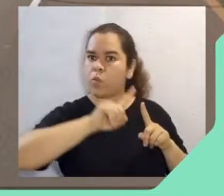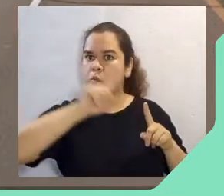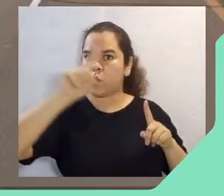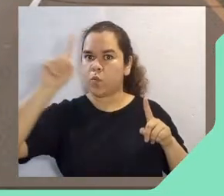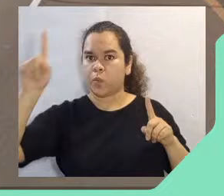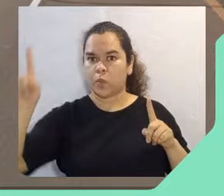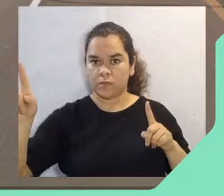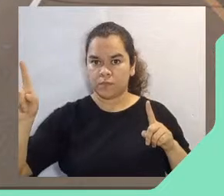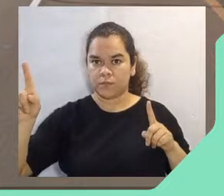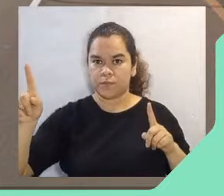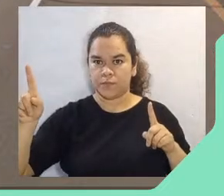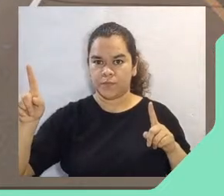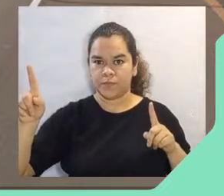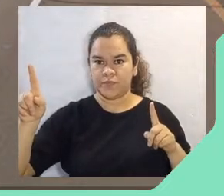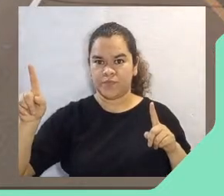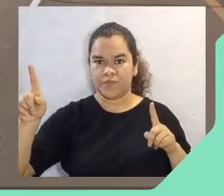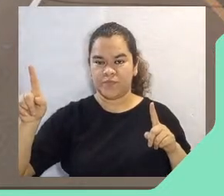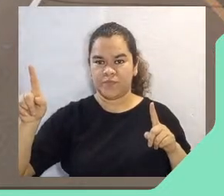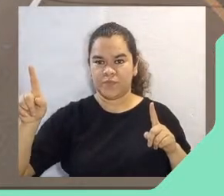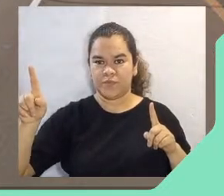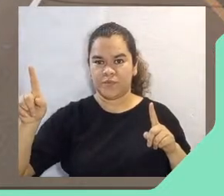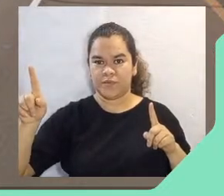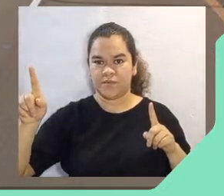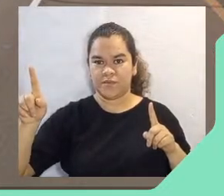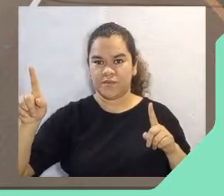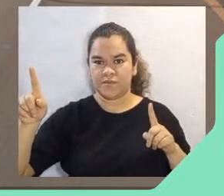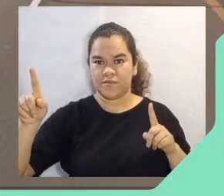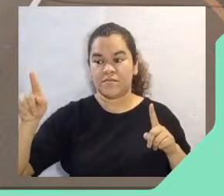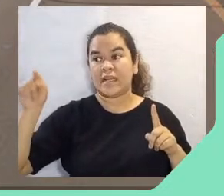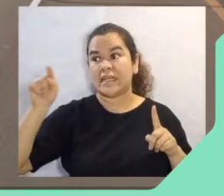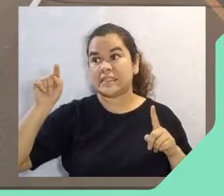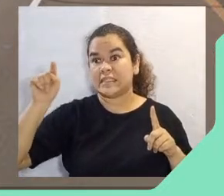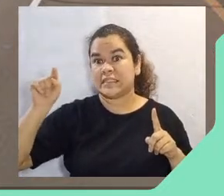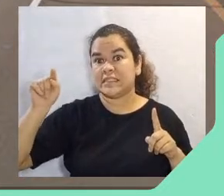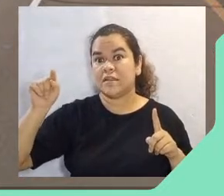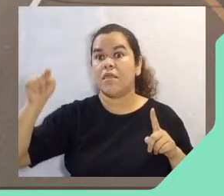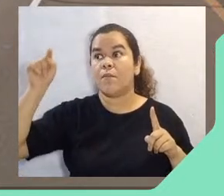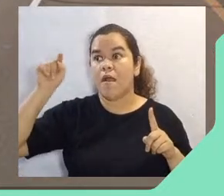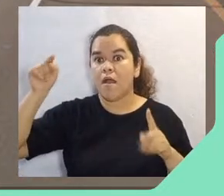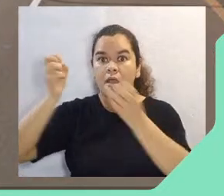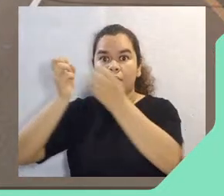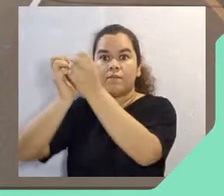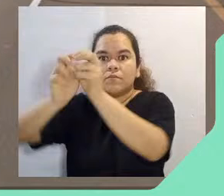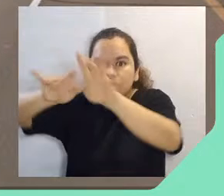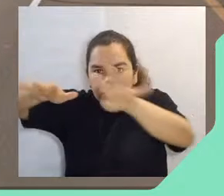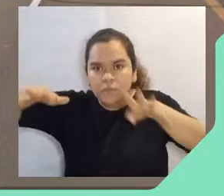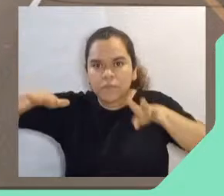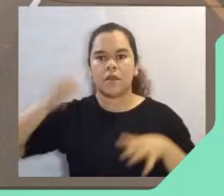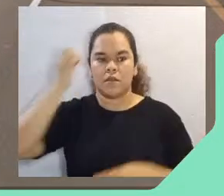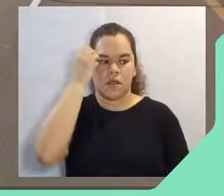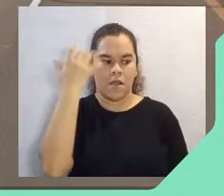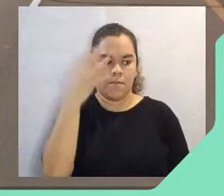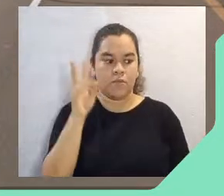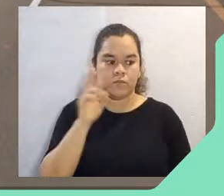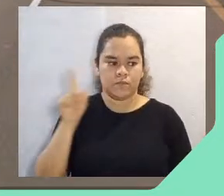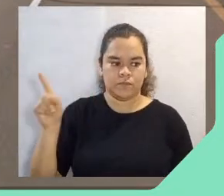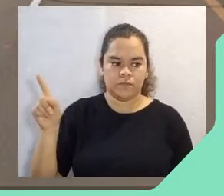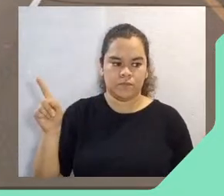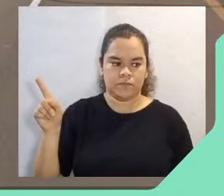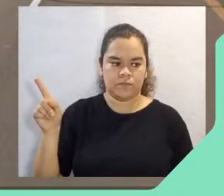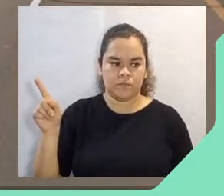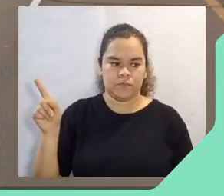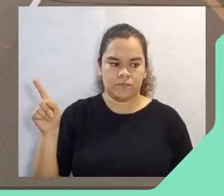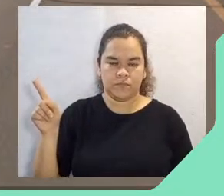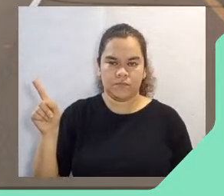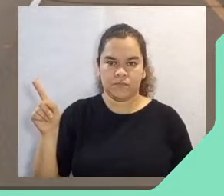va a terminar llegando, digamos, a los alimentadores rurales, como este que ustedes ven acá, que es una tecnología en la